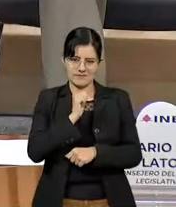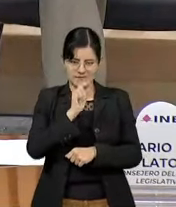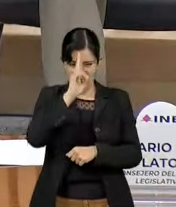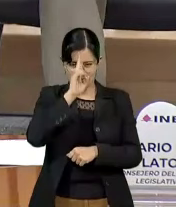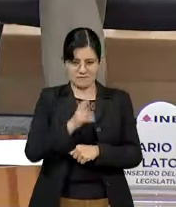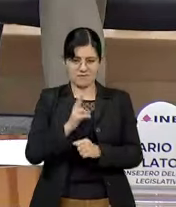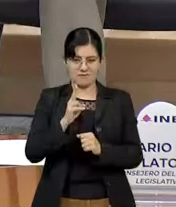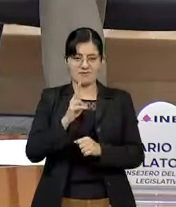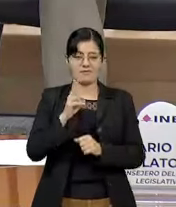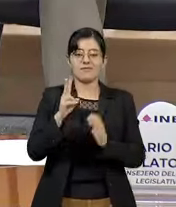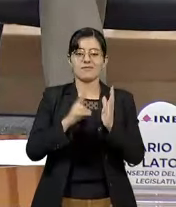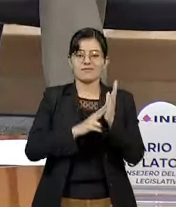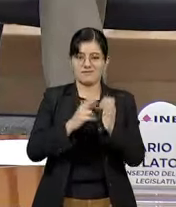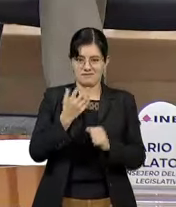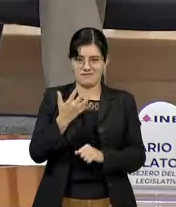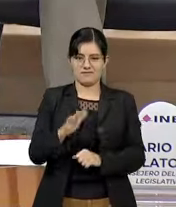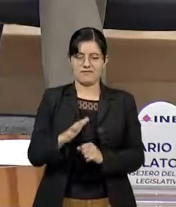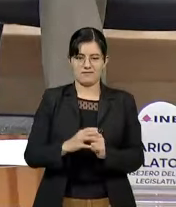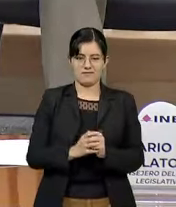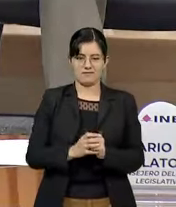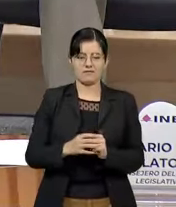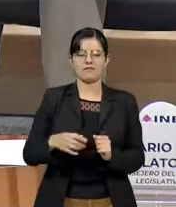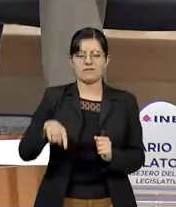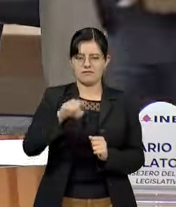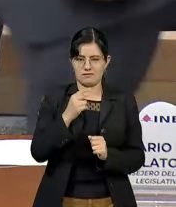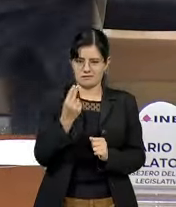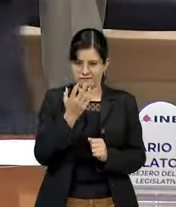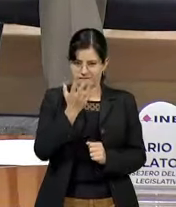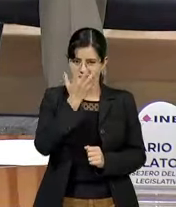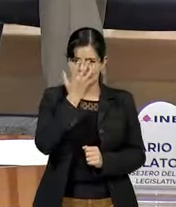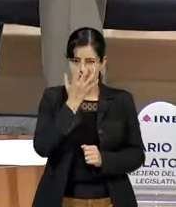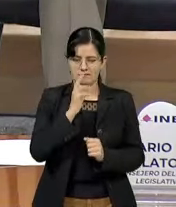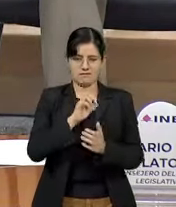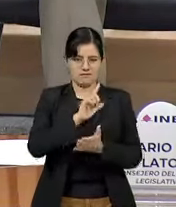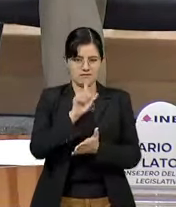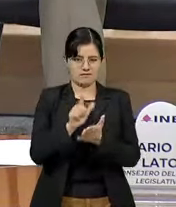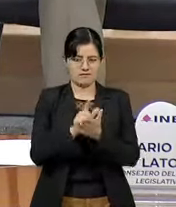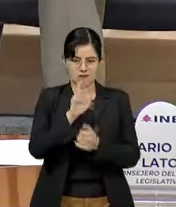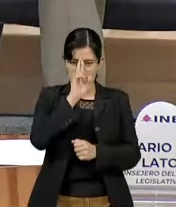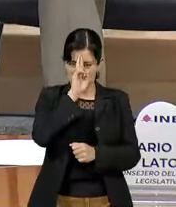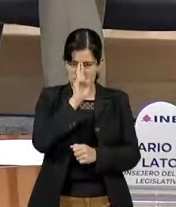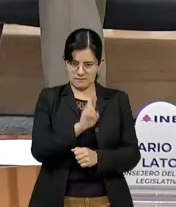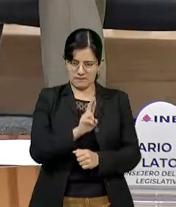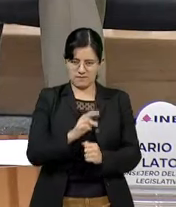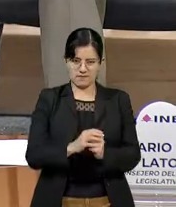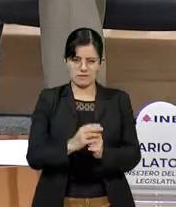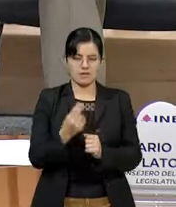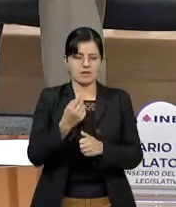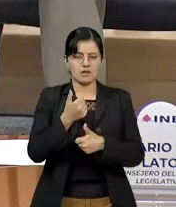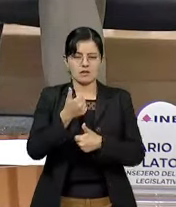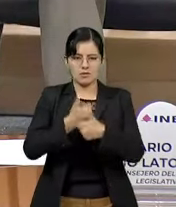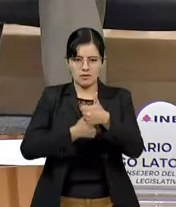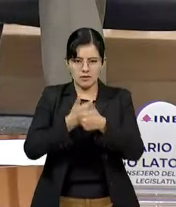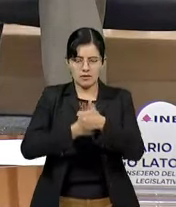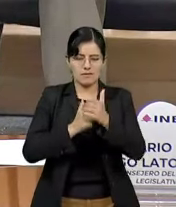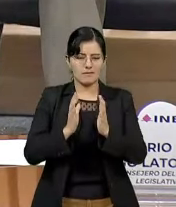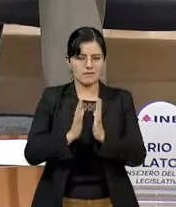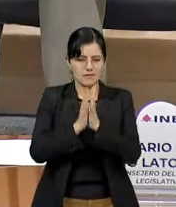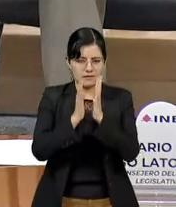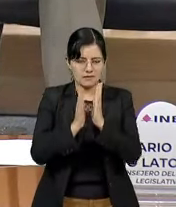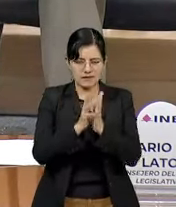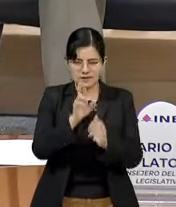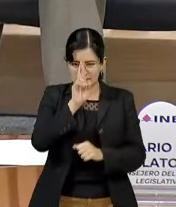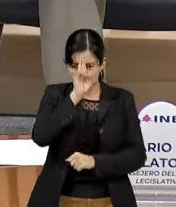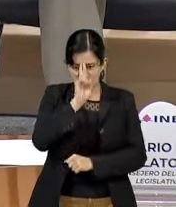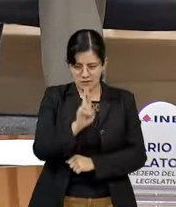2010 seamos serios respetemos la ley compitamos con respeto hagamos de